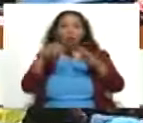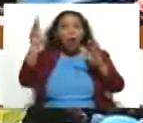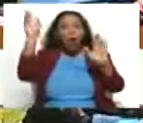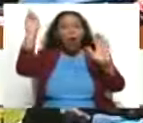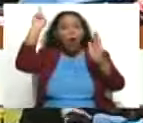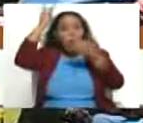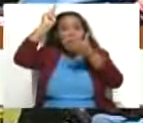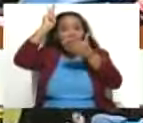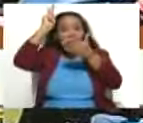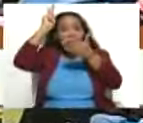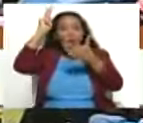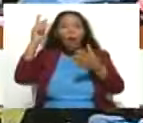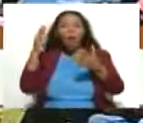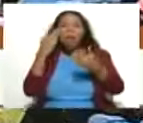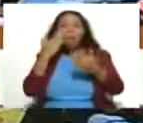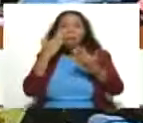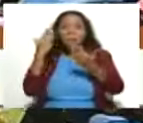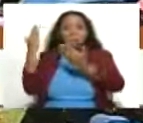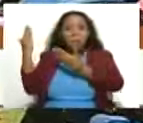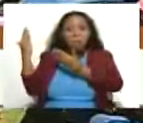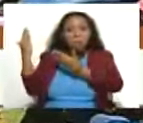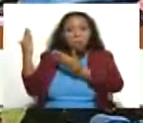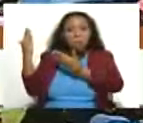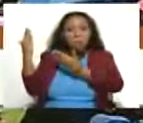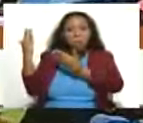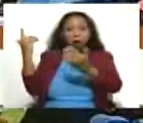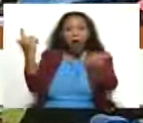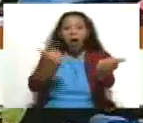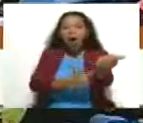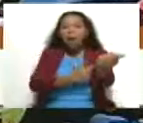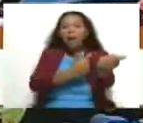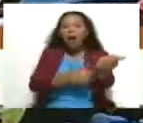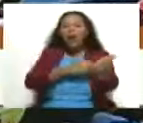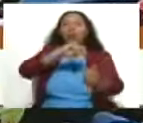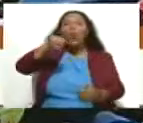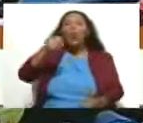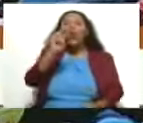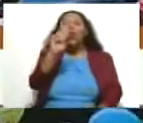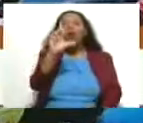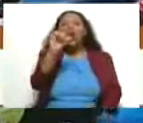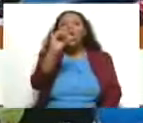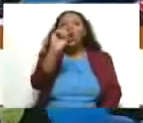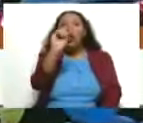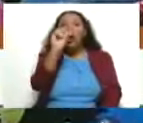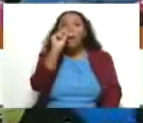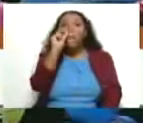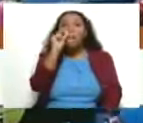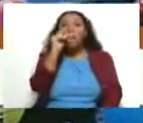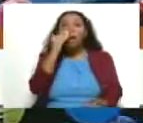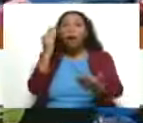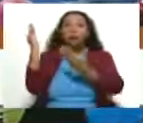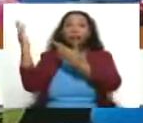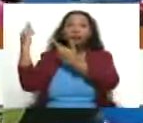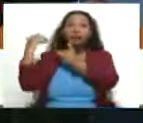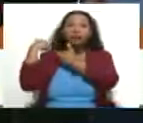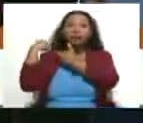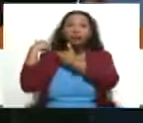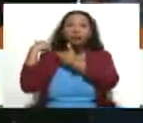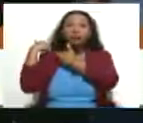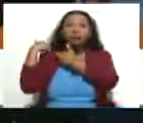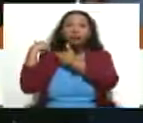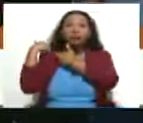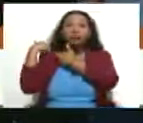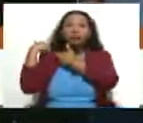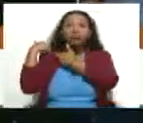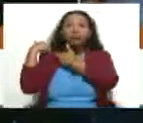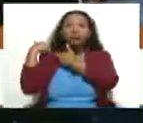Tano. Vamos a escuchar a nuestro hermano Julio Beria. ¡Catu gente, vamos a